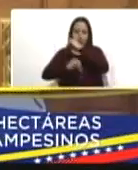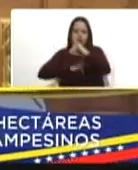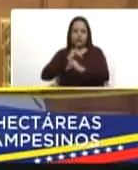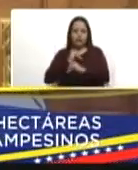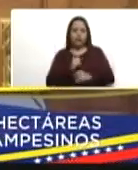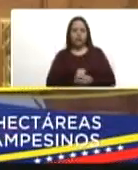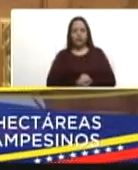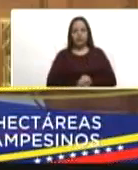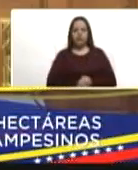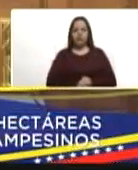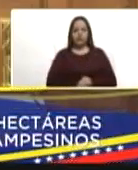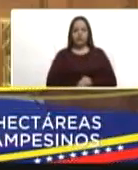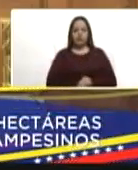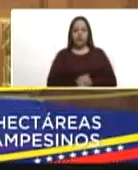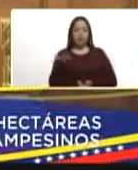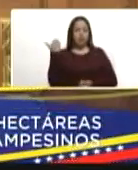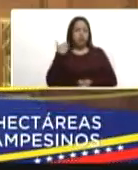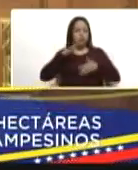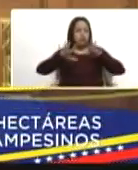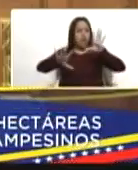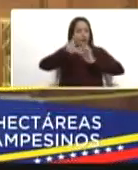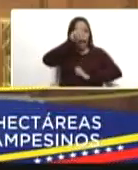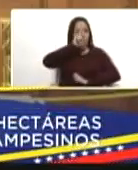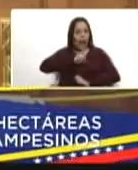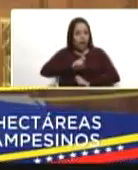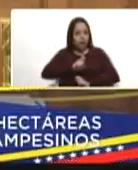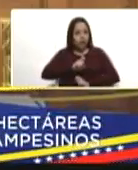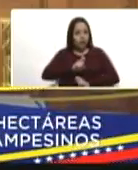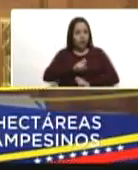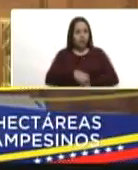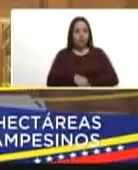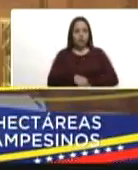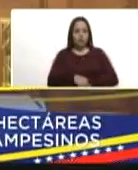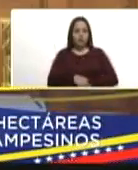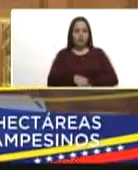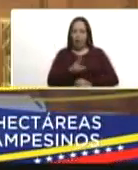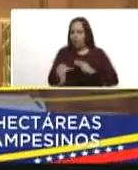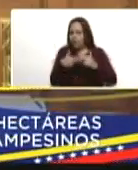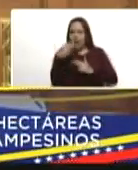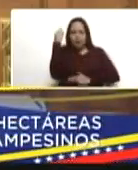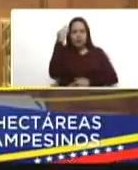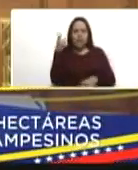exportación hace 10 años quizás no nos lo hubiéramos